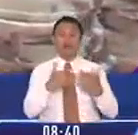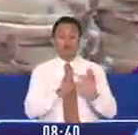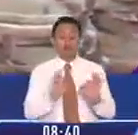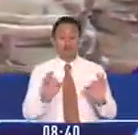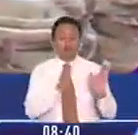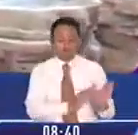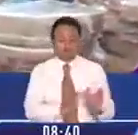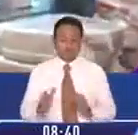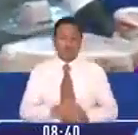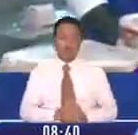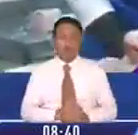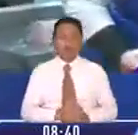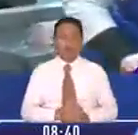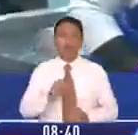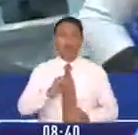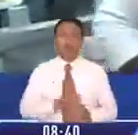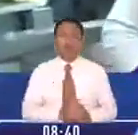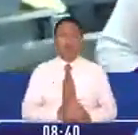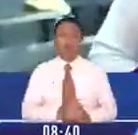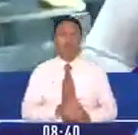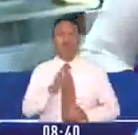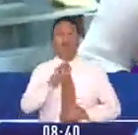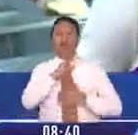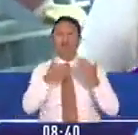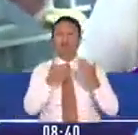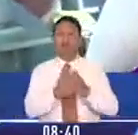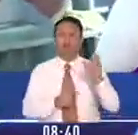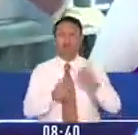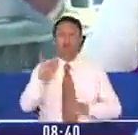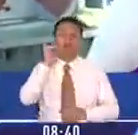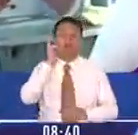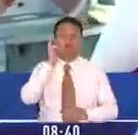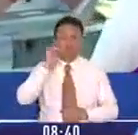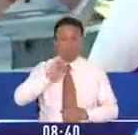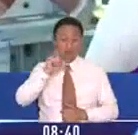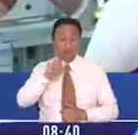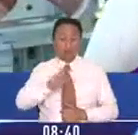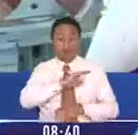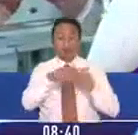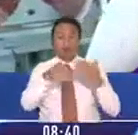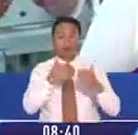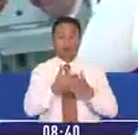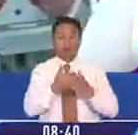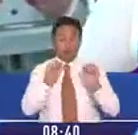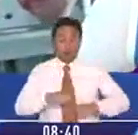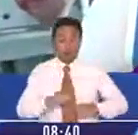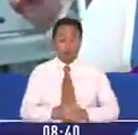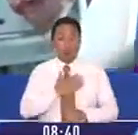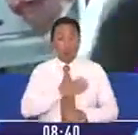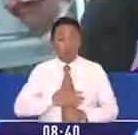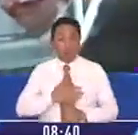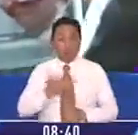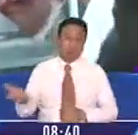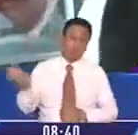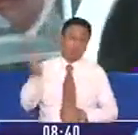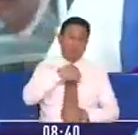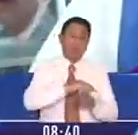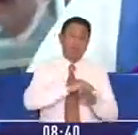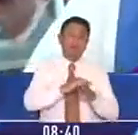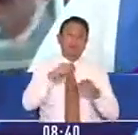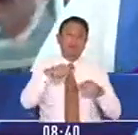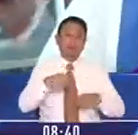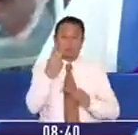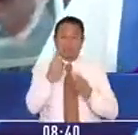está ordenado. Señoritas lindas, a todo Sangolquí, a todo el país, si es posible, por favor, les invitamos que